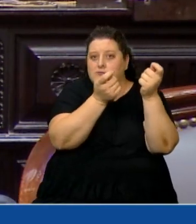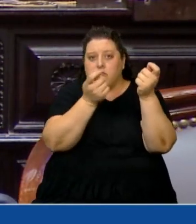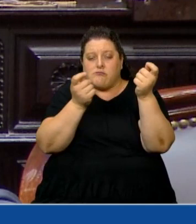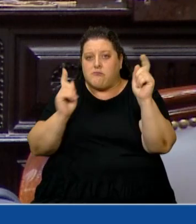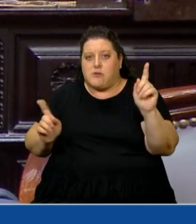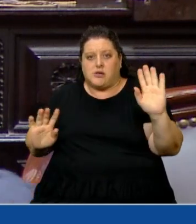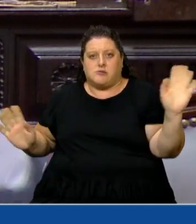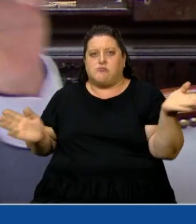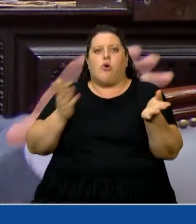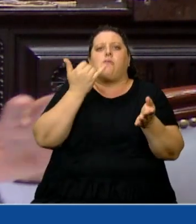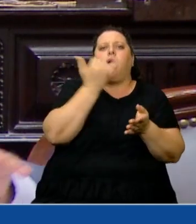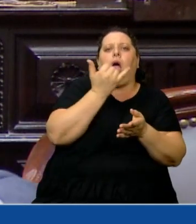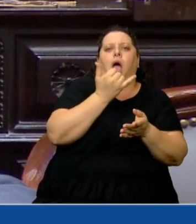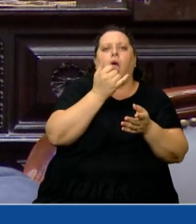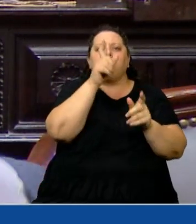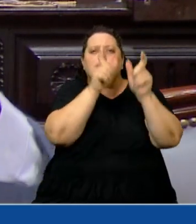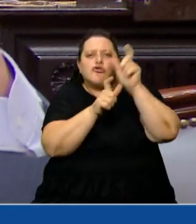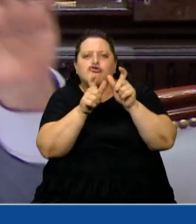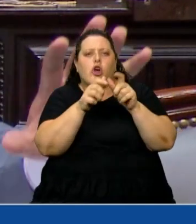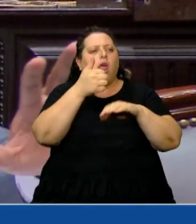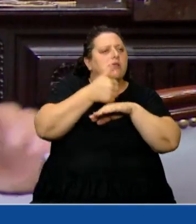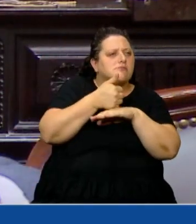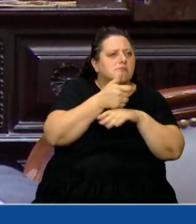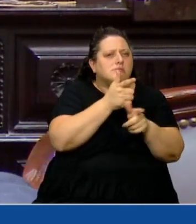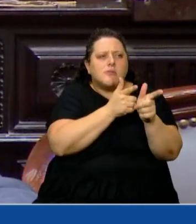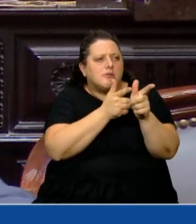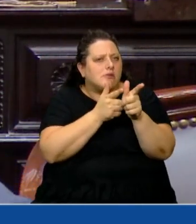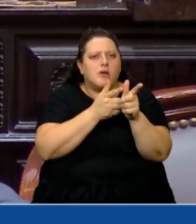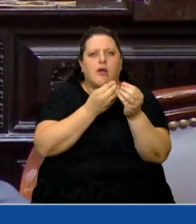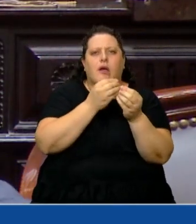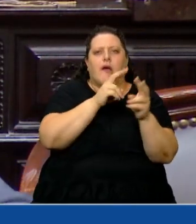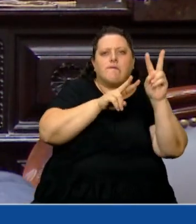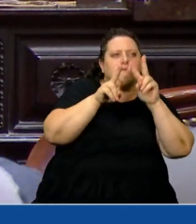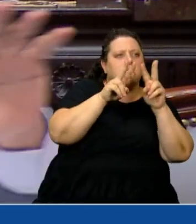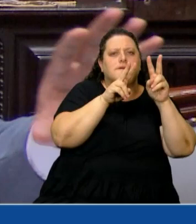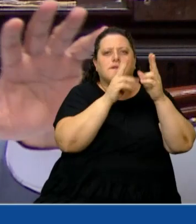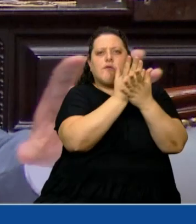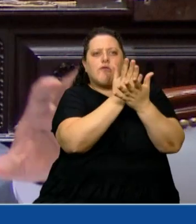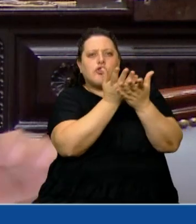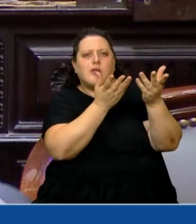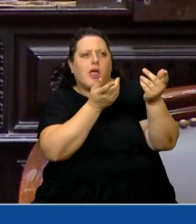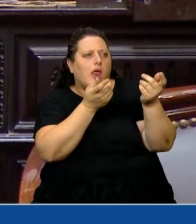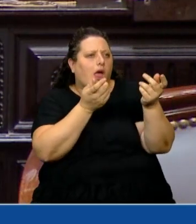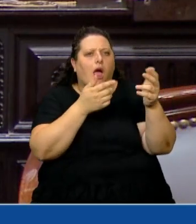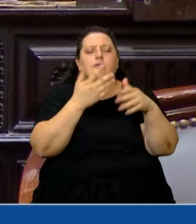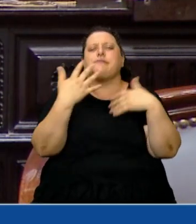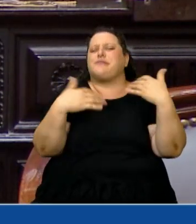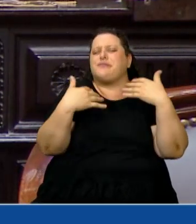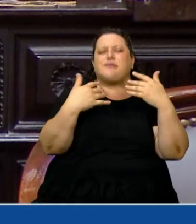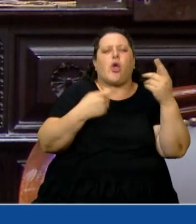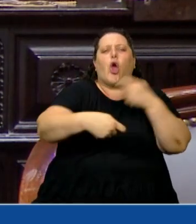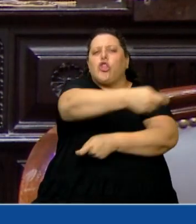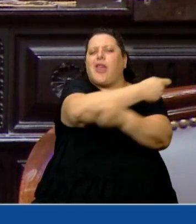un medio cultural de vida, que es el contrabando, lamentablemente. Y muchas veces atrás del